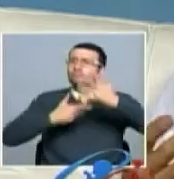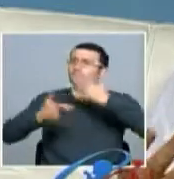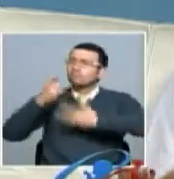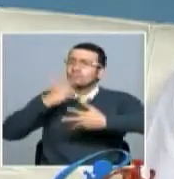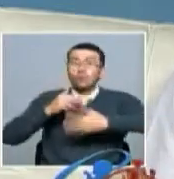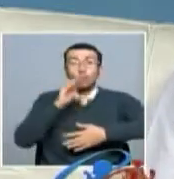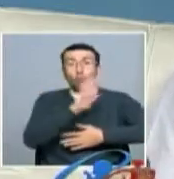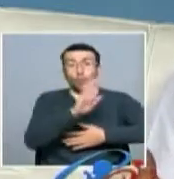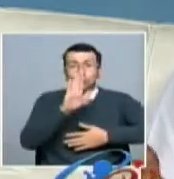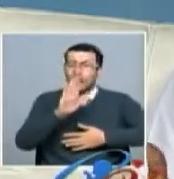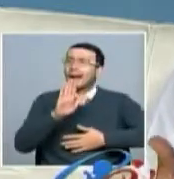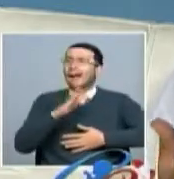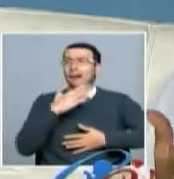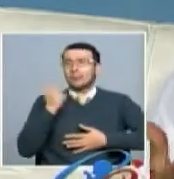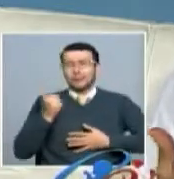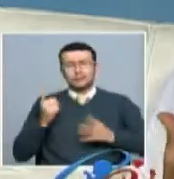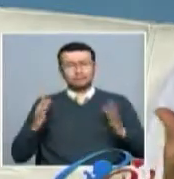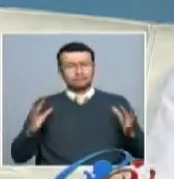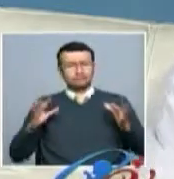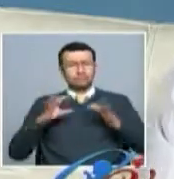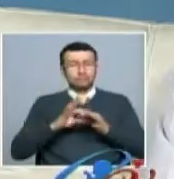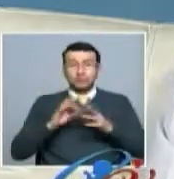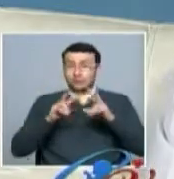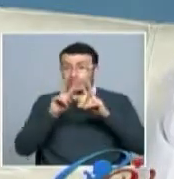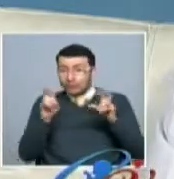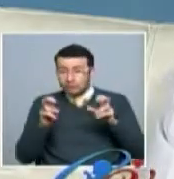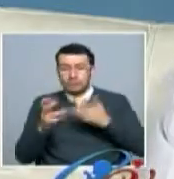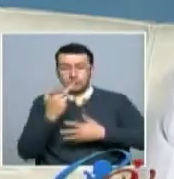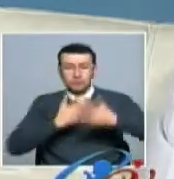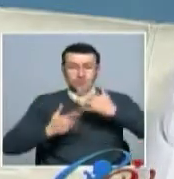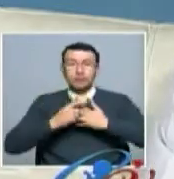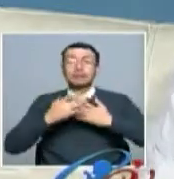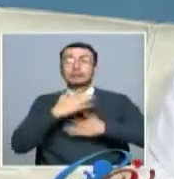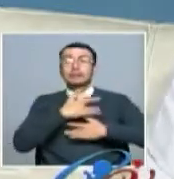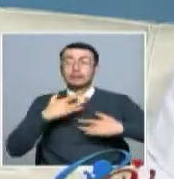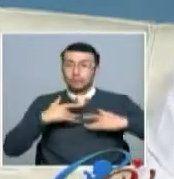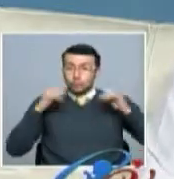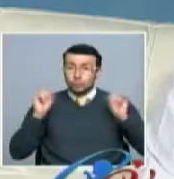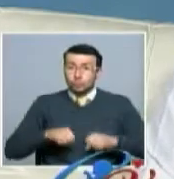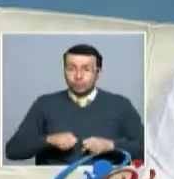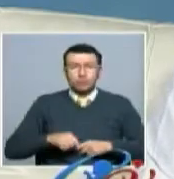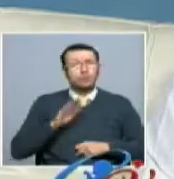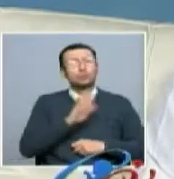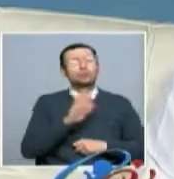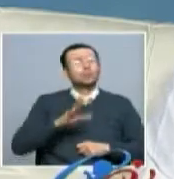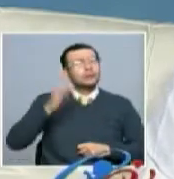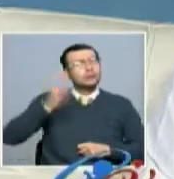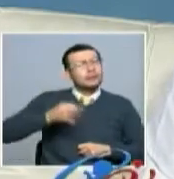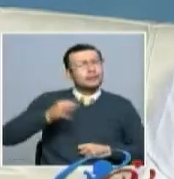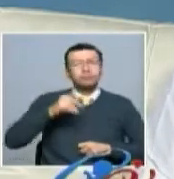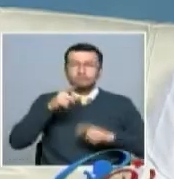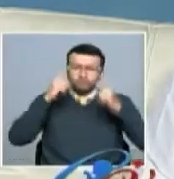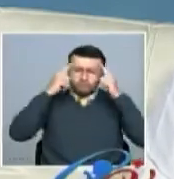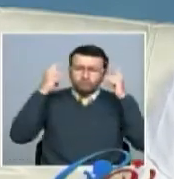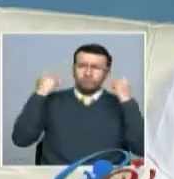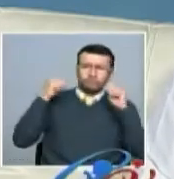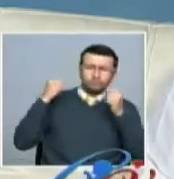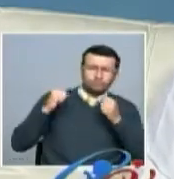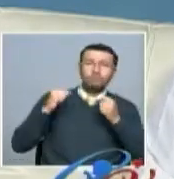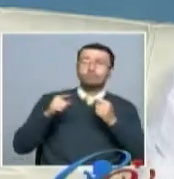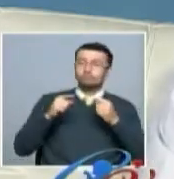se familiaricen más con el tema y los conceptos de la salud, para que cada vez ustedes se preocupen y